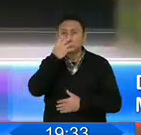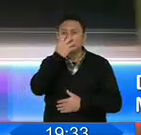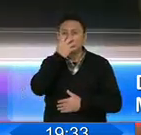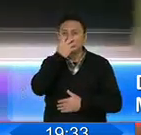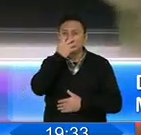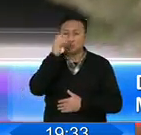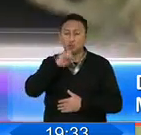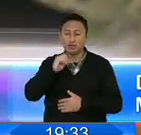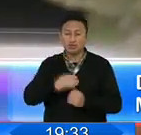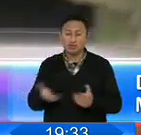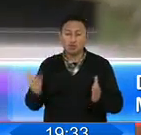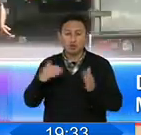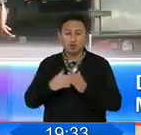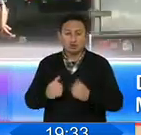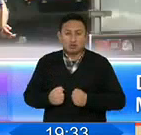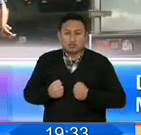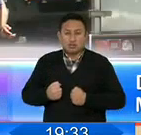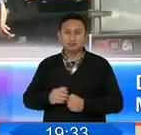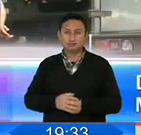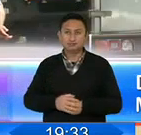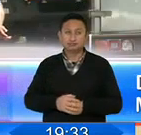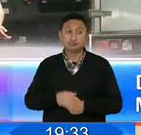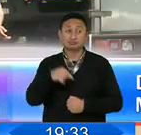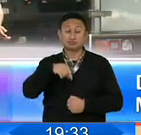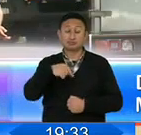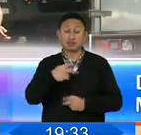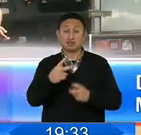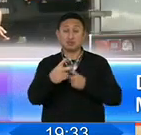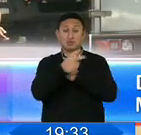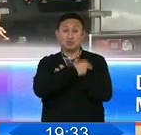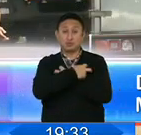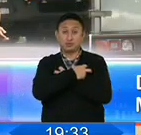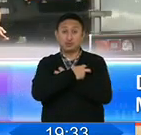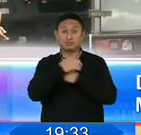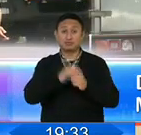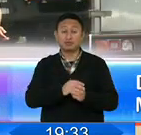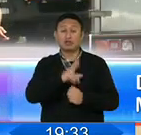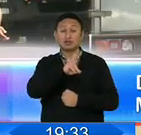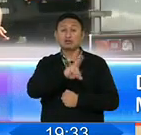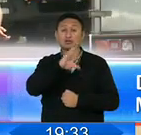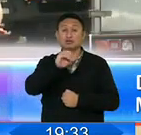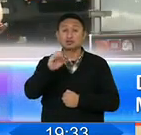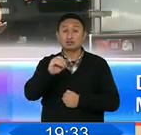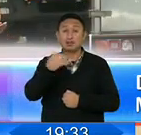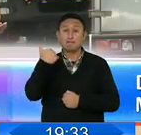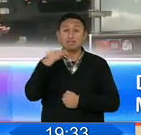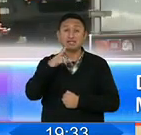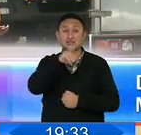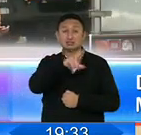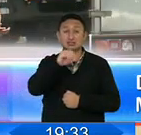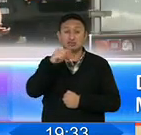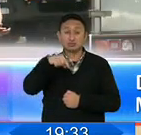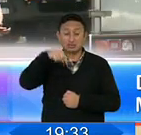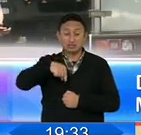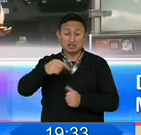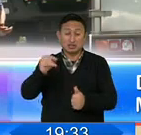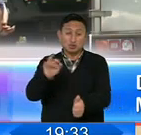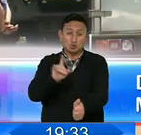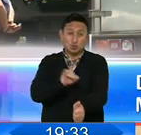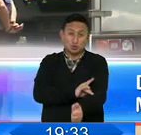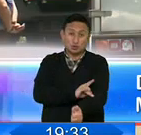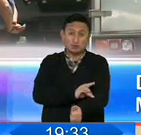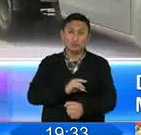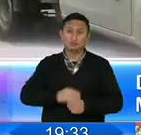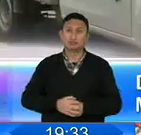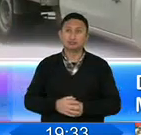poder recuperarse. Y es altísimamente tóxico porque es de 200 a 300 veces más afín a nuestra sangre que el propio